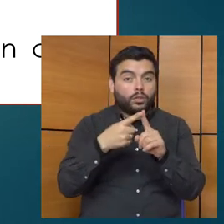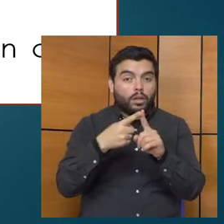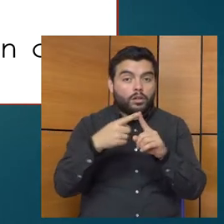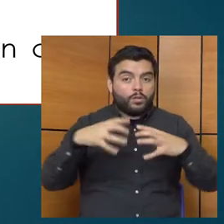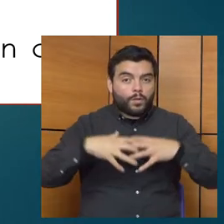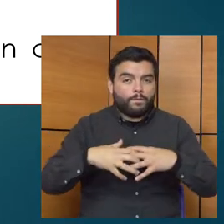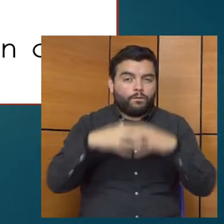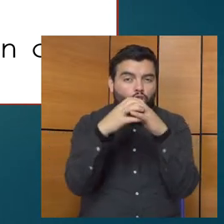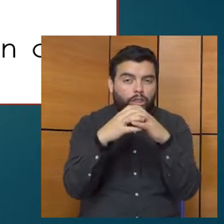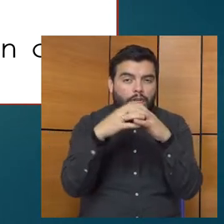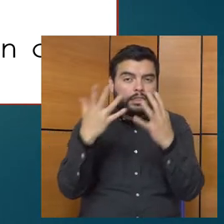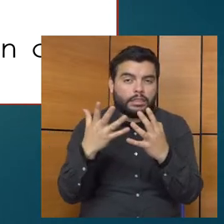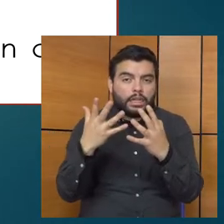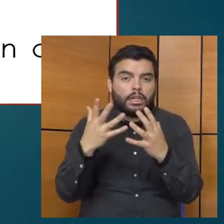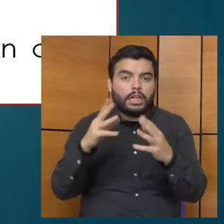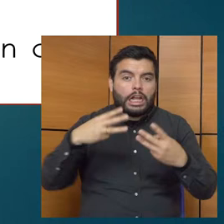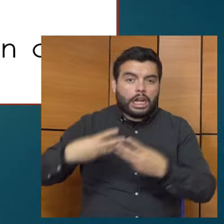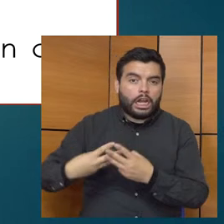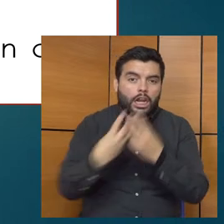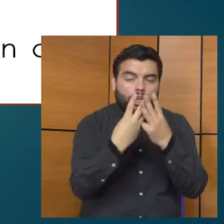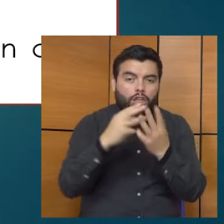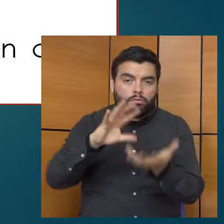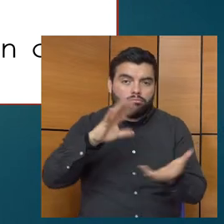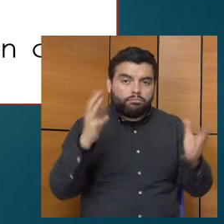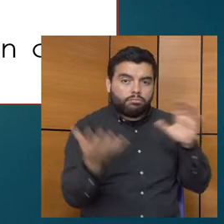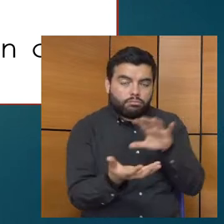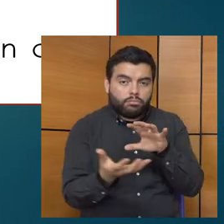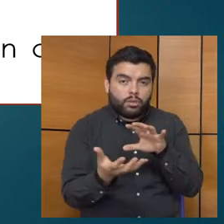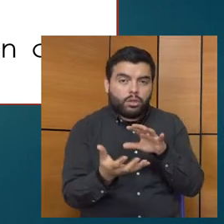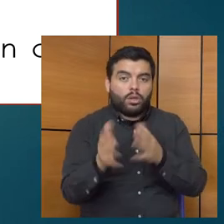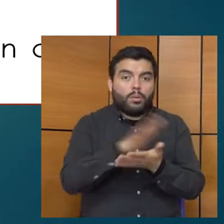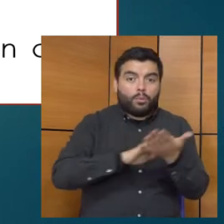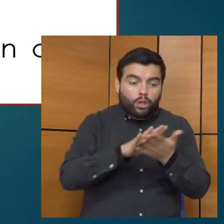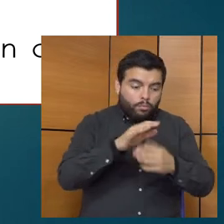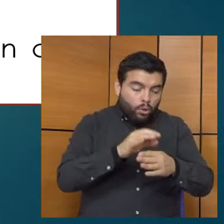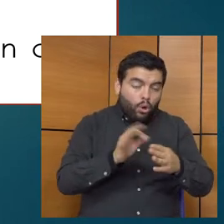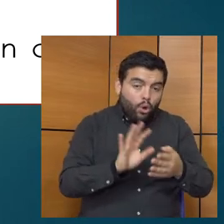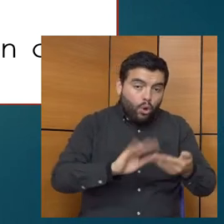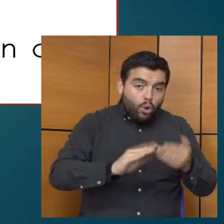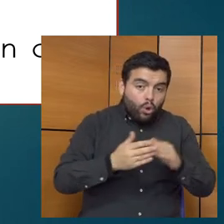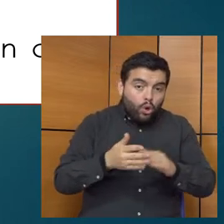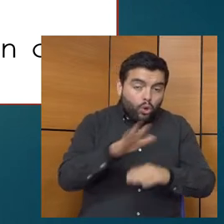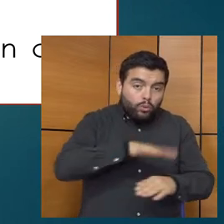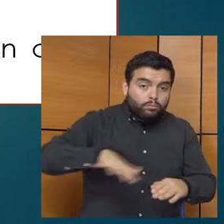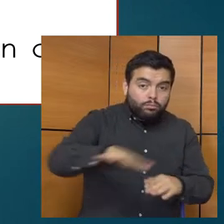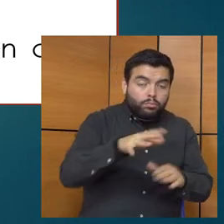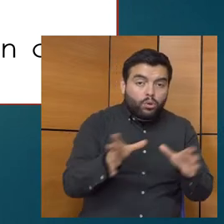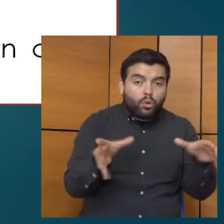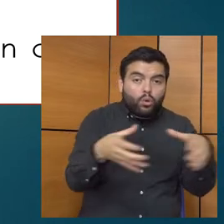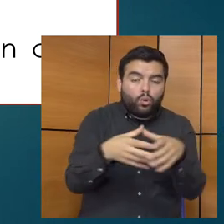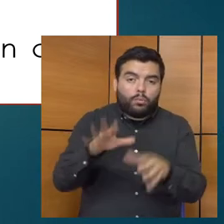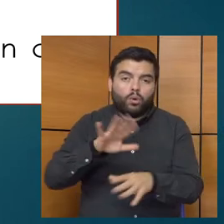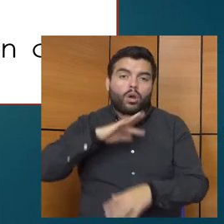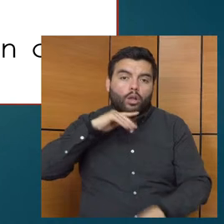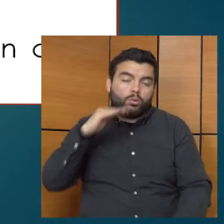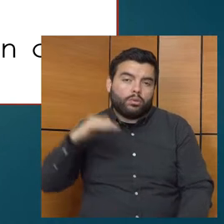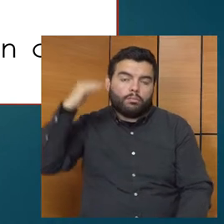fortalecimiento de las redes globales para hacer que ciudades y comunidades sean más amigables para los mayores, que los mayores se sientan